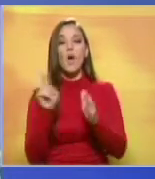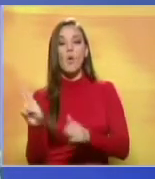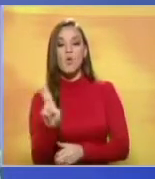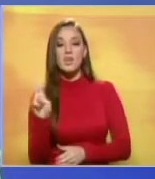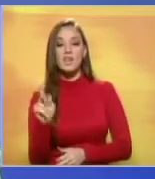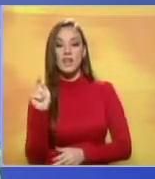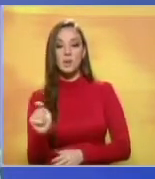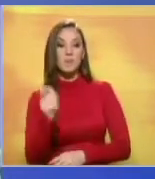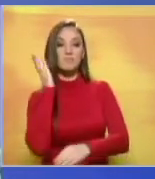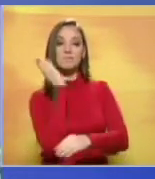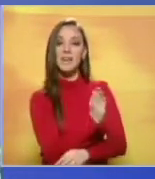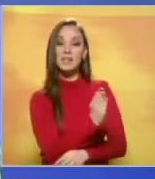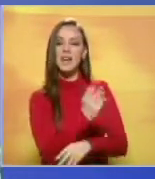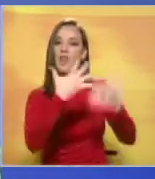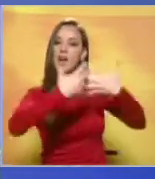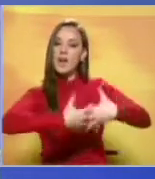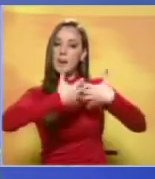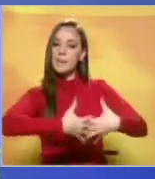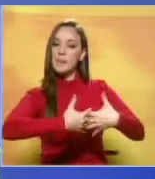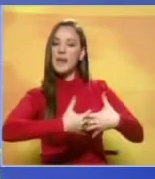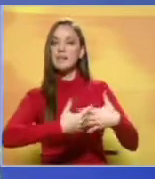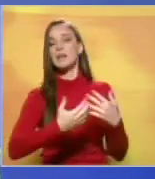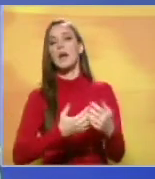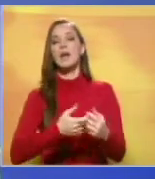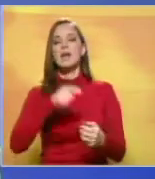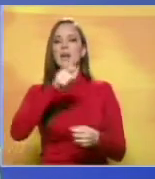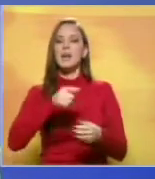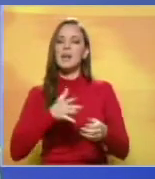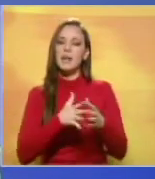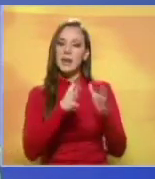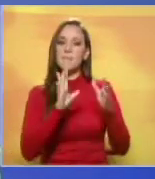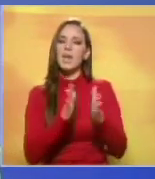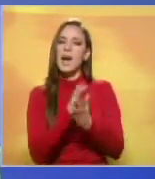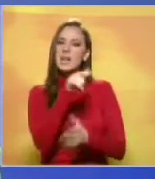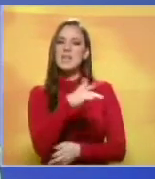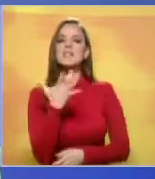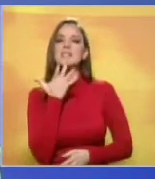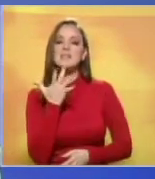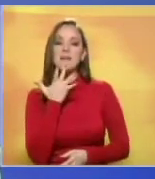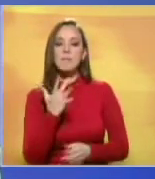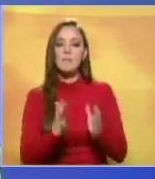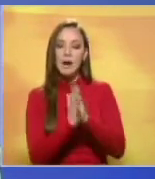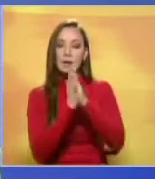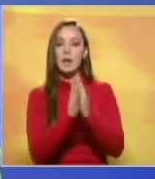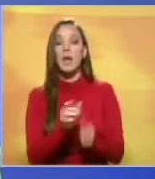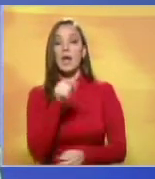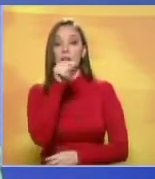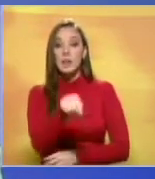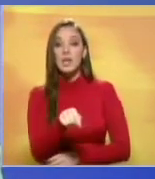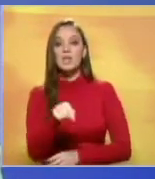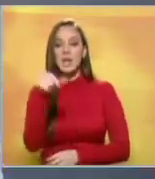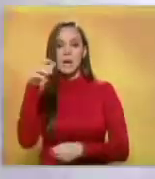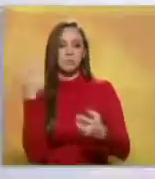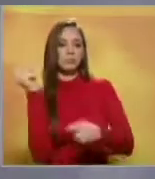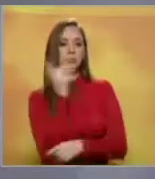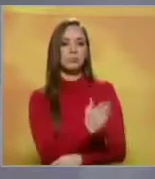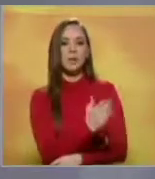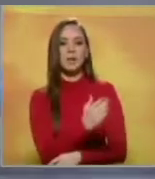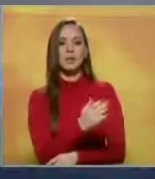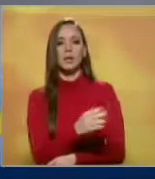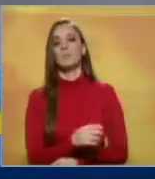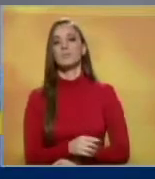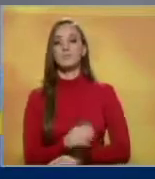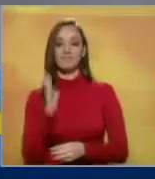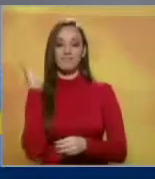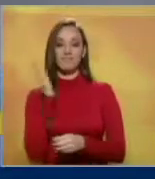suplidora hospi med 2004 ubicada en san martín aquí en caracas josé leonardo nava nos amplía la información en el